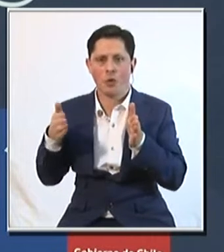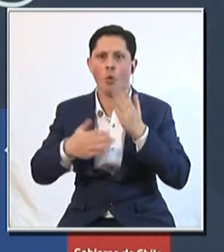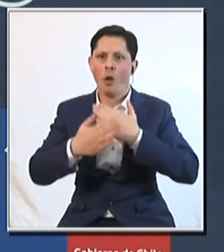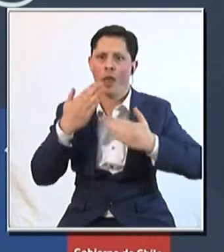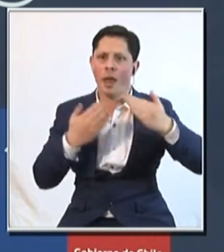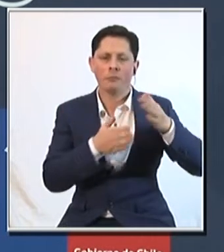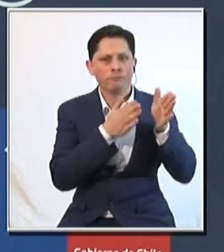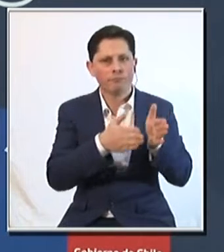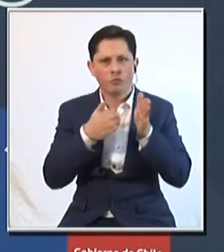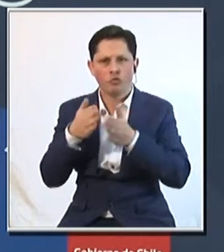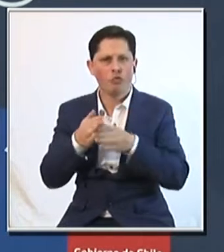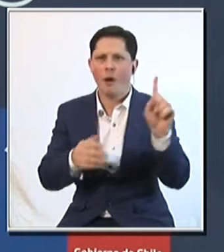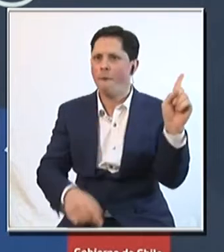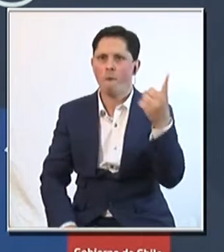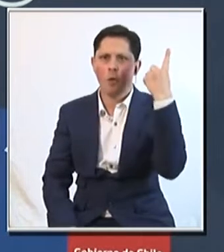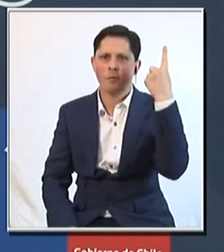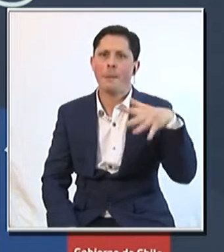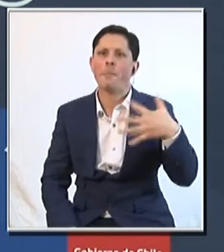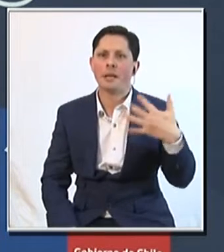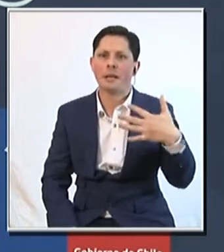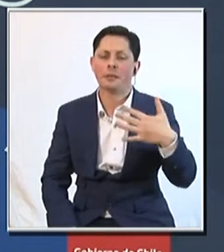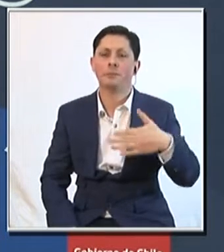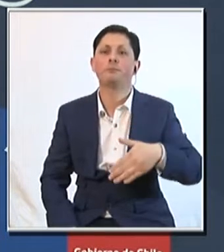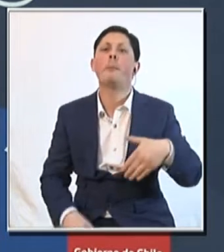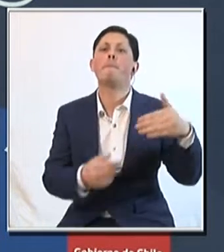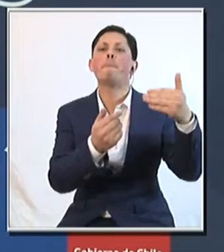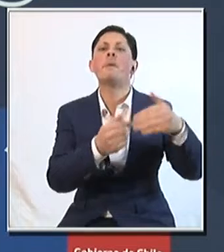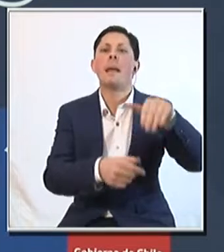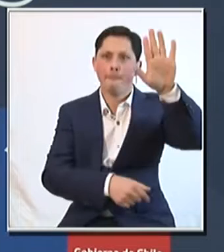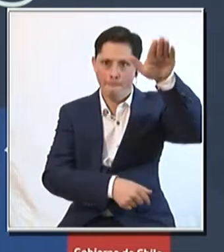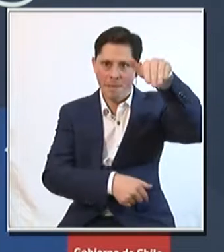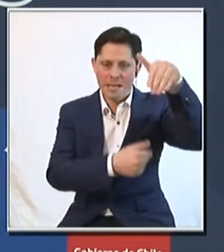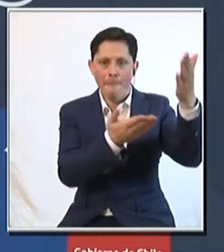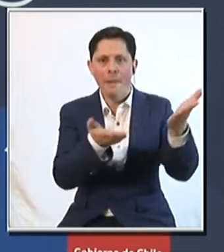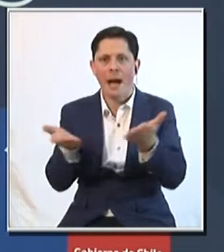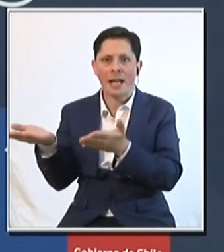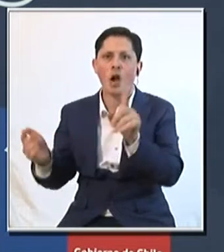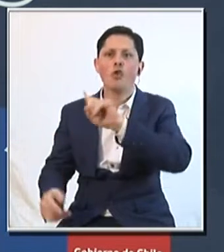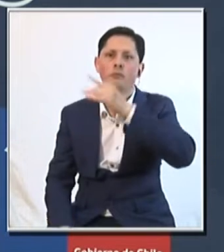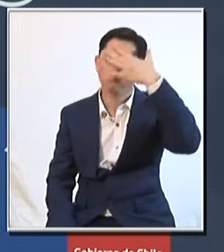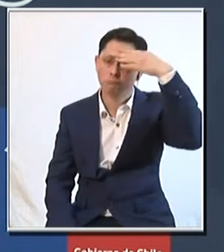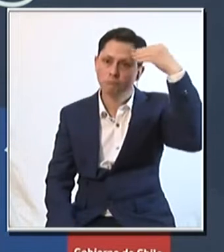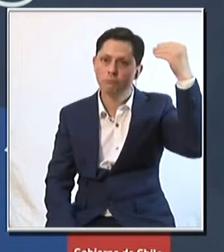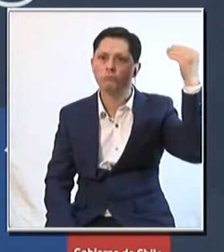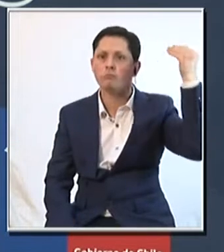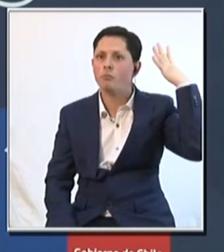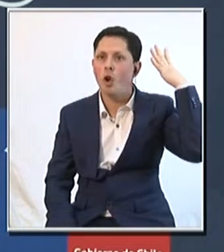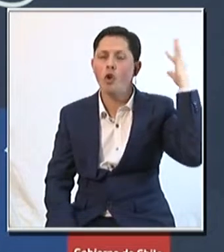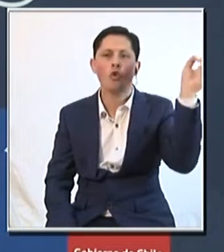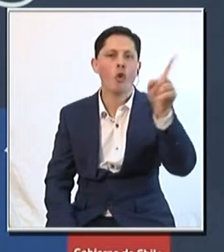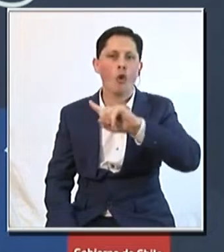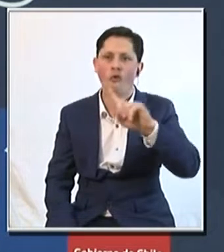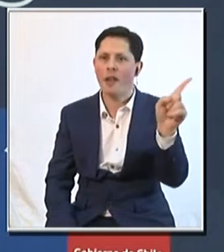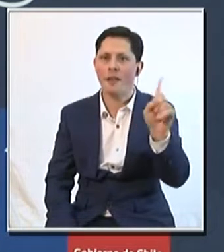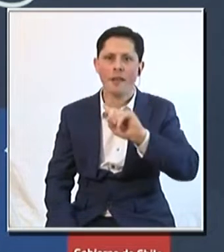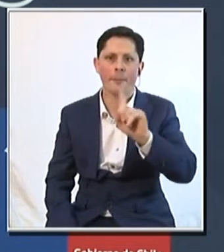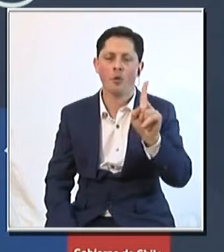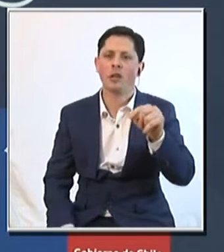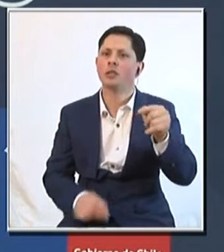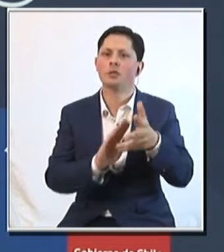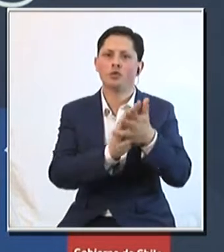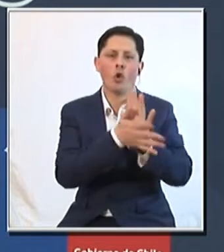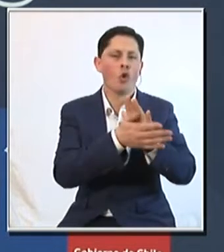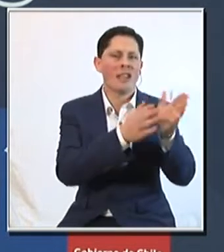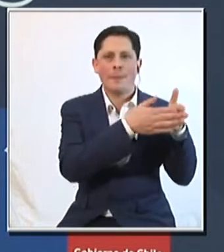fundamentales. Mi llamado hoy es a que no olvidemos lo que hemos pasado durante toda esta